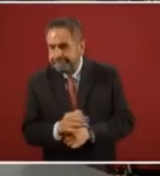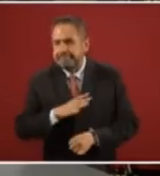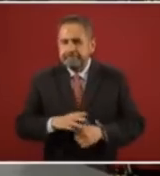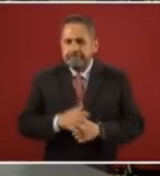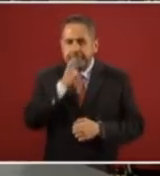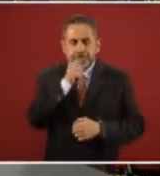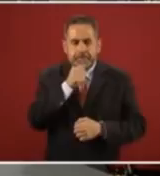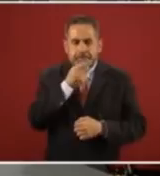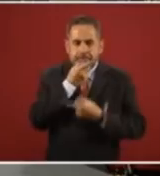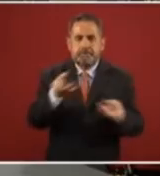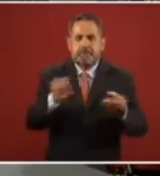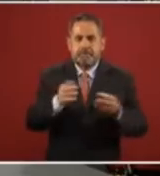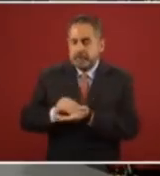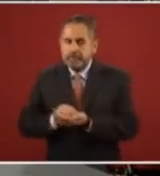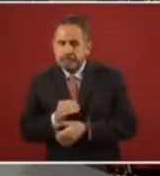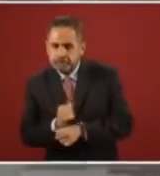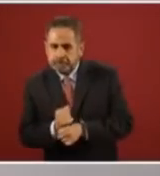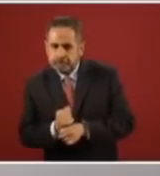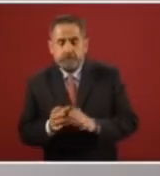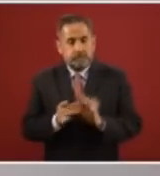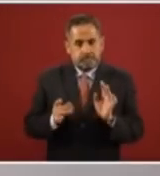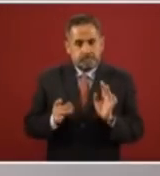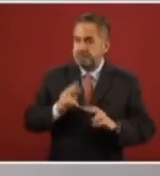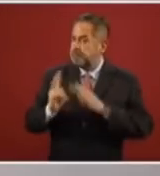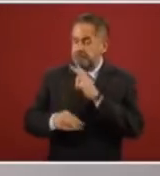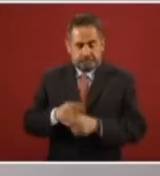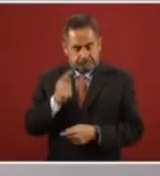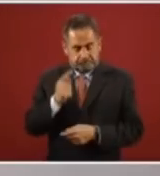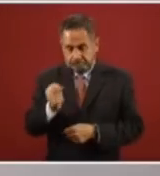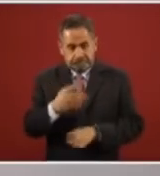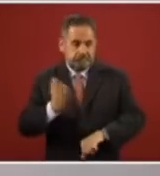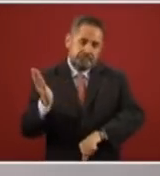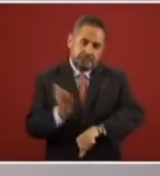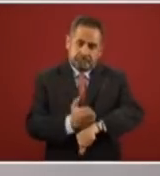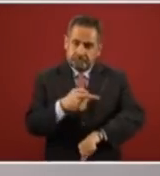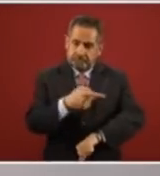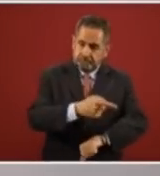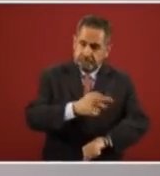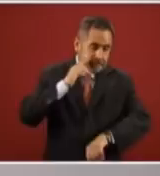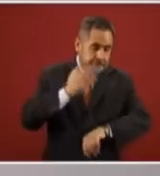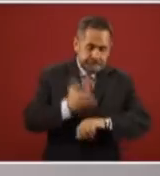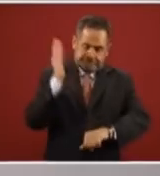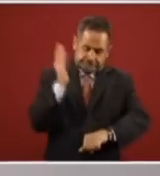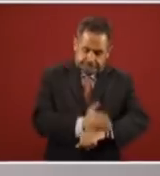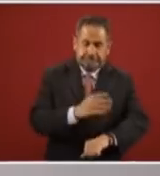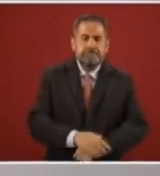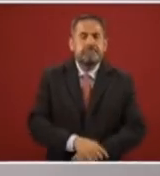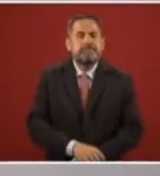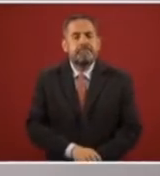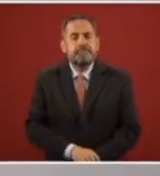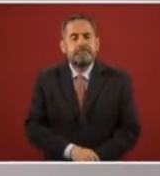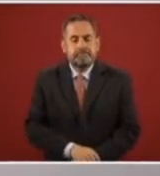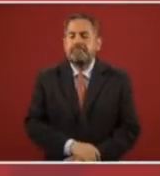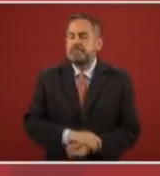No puedo decir más porque está abierta la investigación y vamos a castigar a los responsables. Tenemos todos